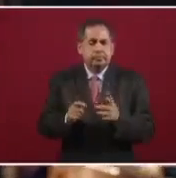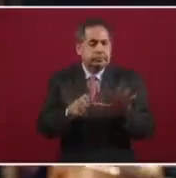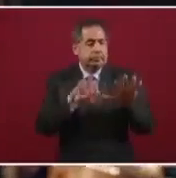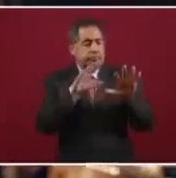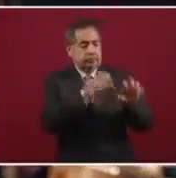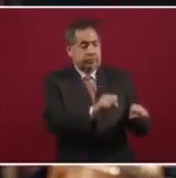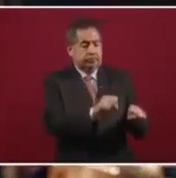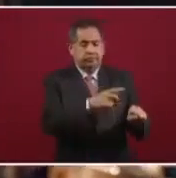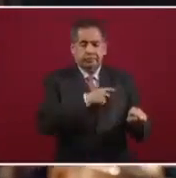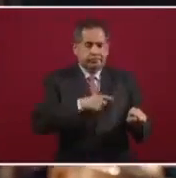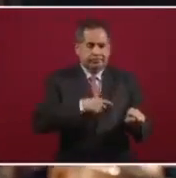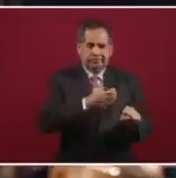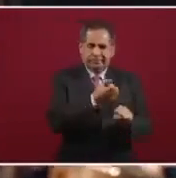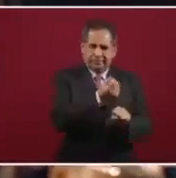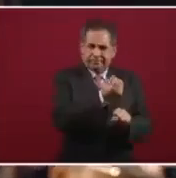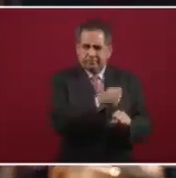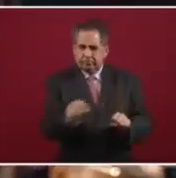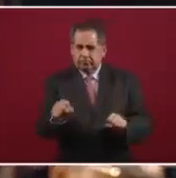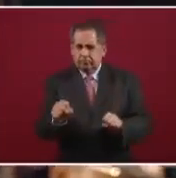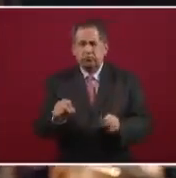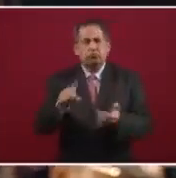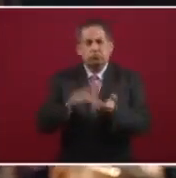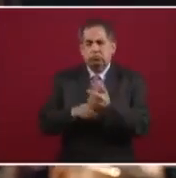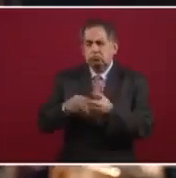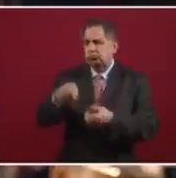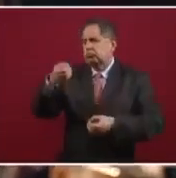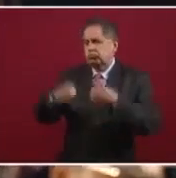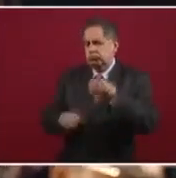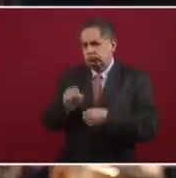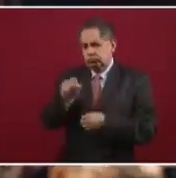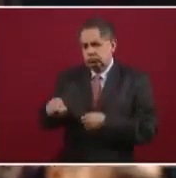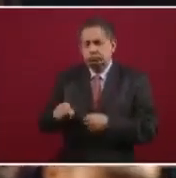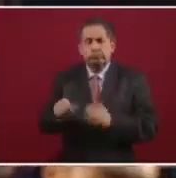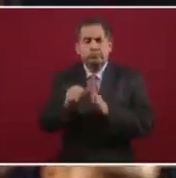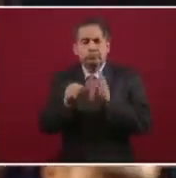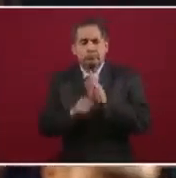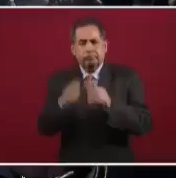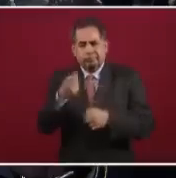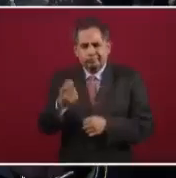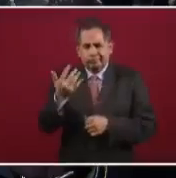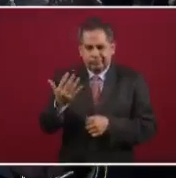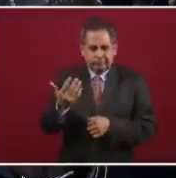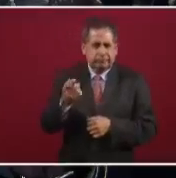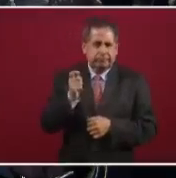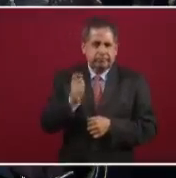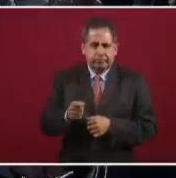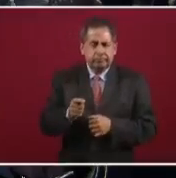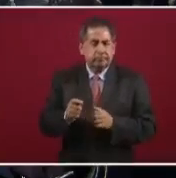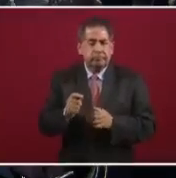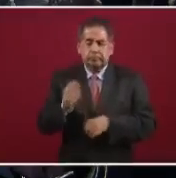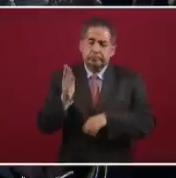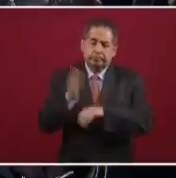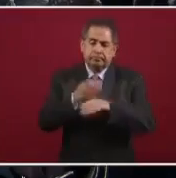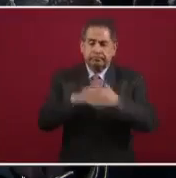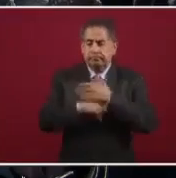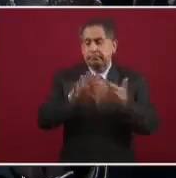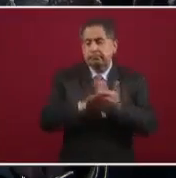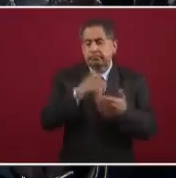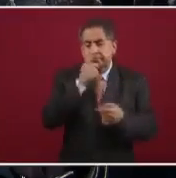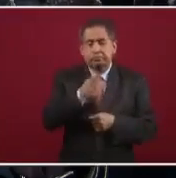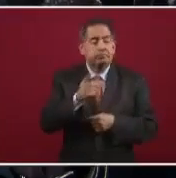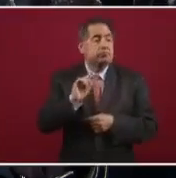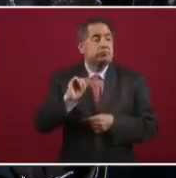ser puesto inmediatamente a disposición de un juez. El artículo 150 de del Código Penal, en el sentido de